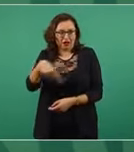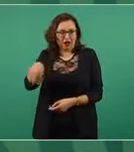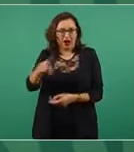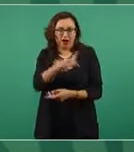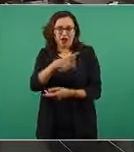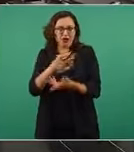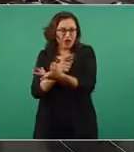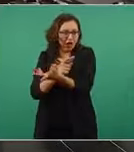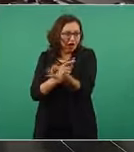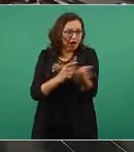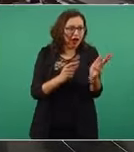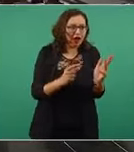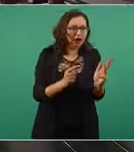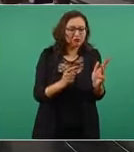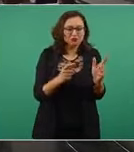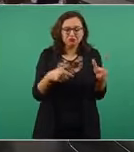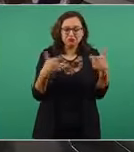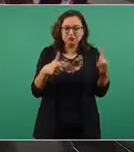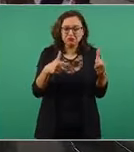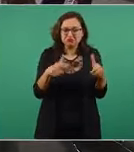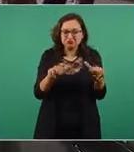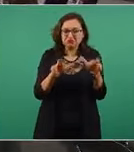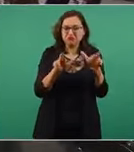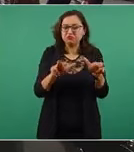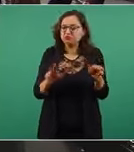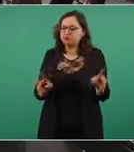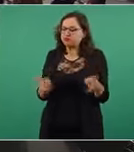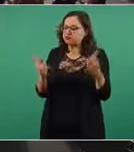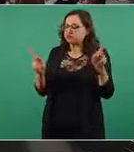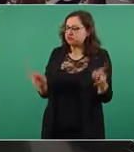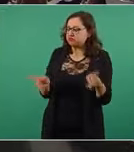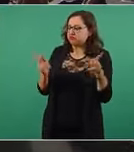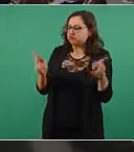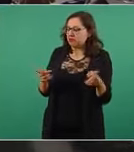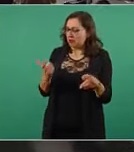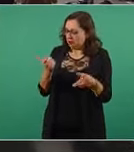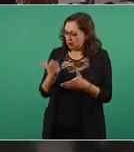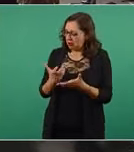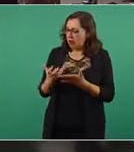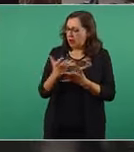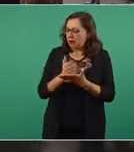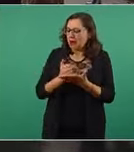Es fortalecer el mercado interno, como se le llama ahora.